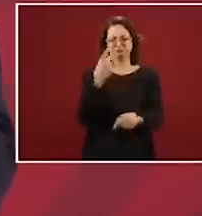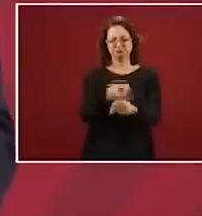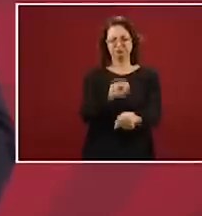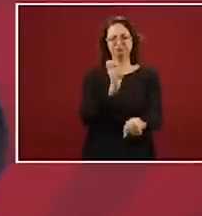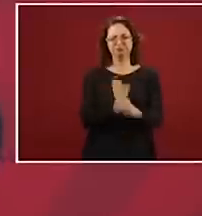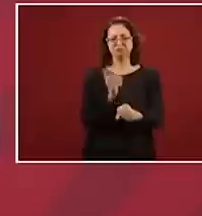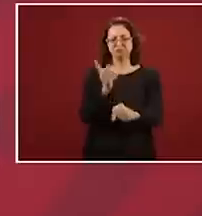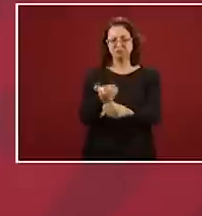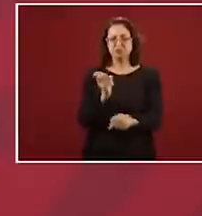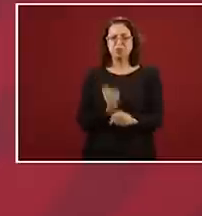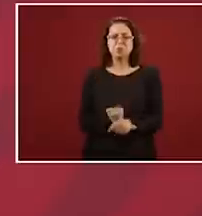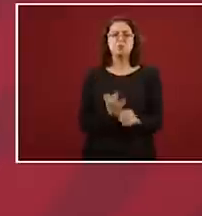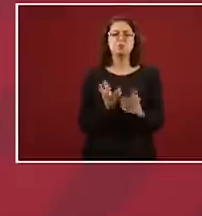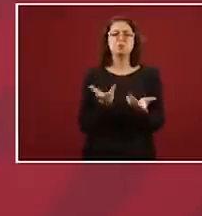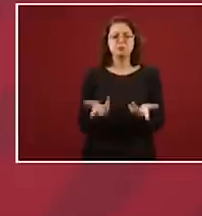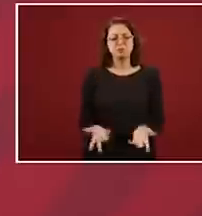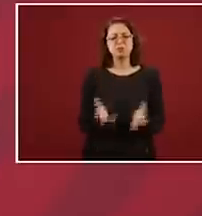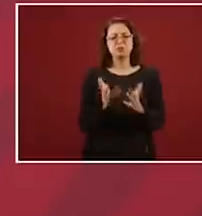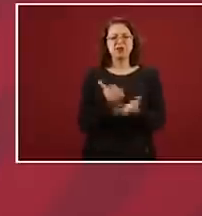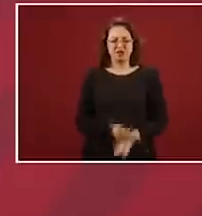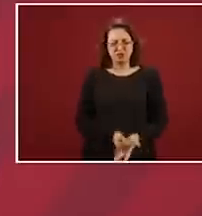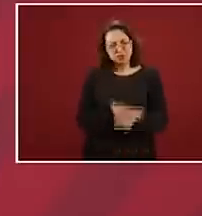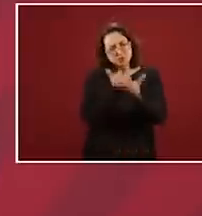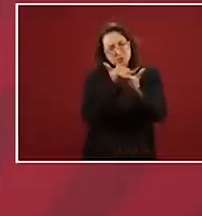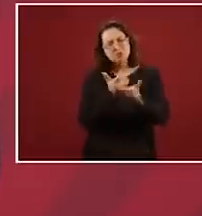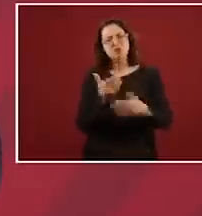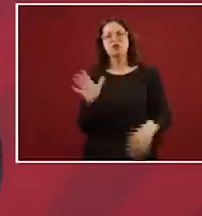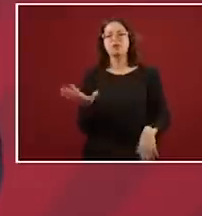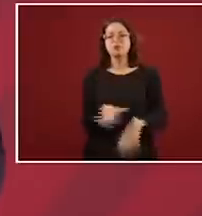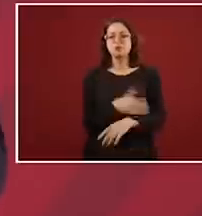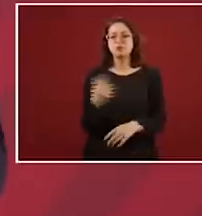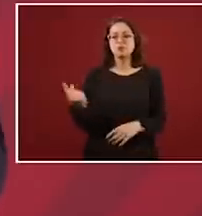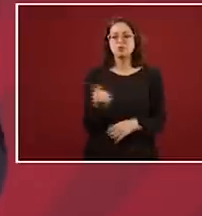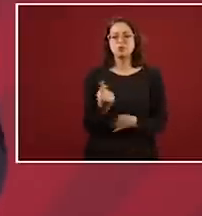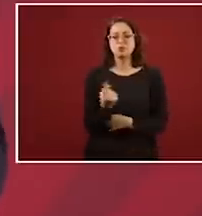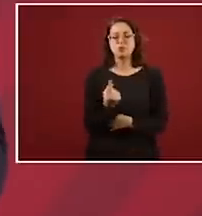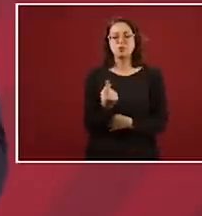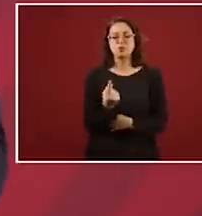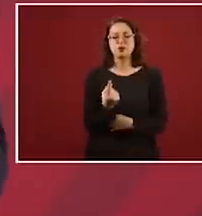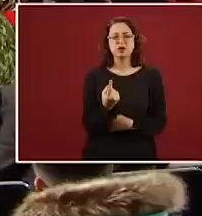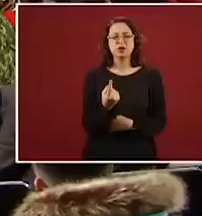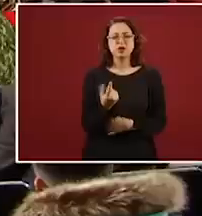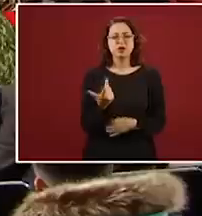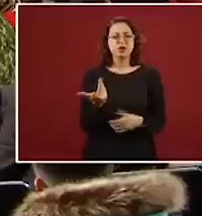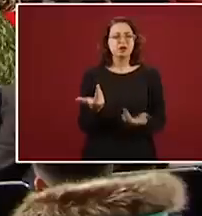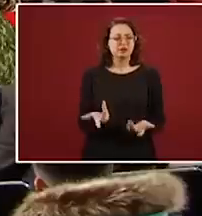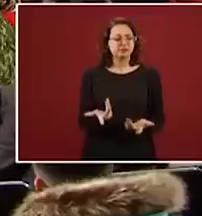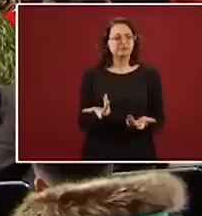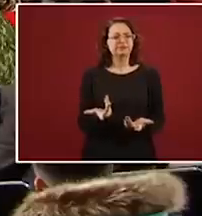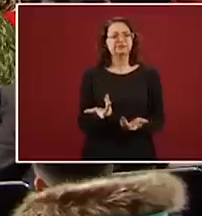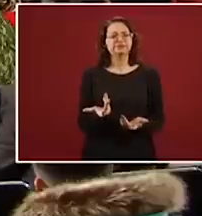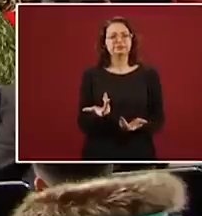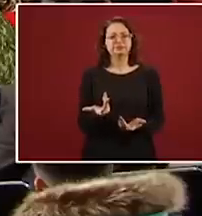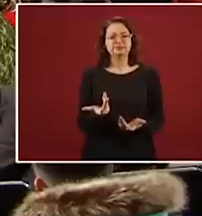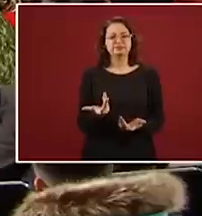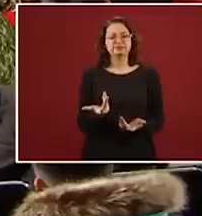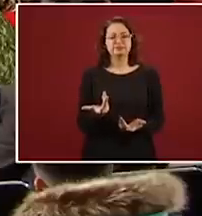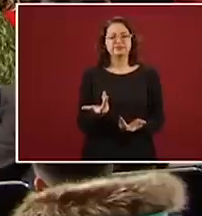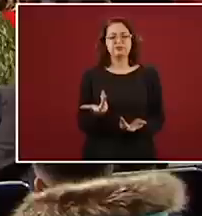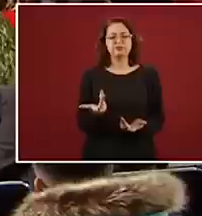a que nos ayuden, porque ellos pueden